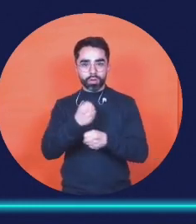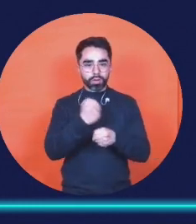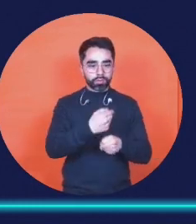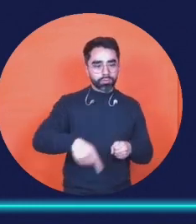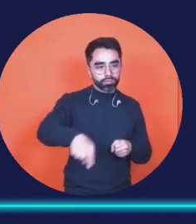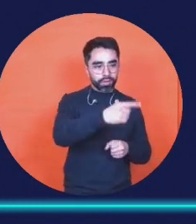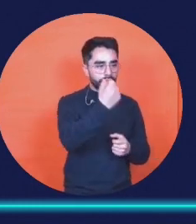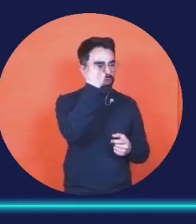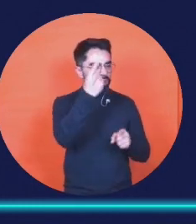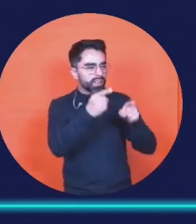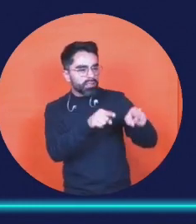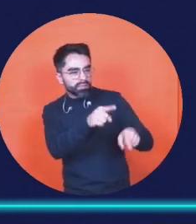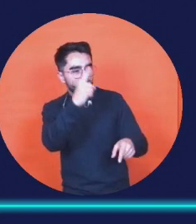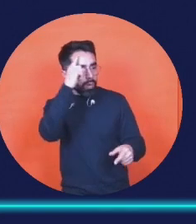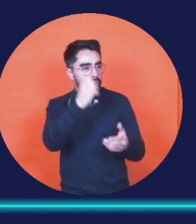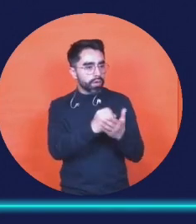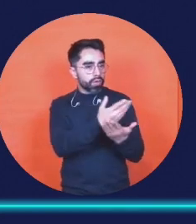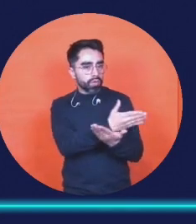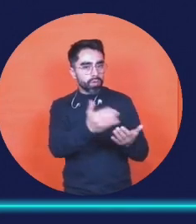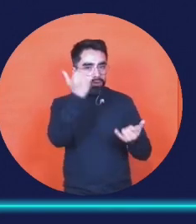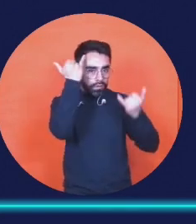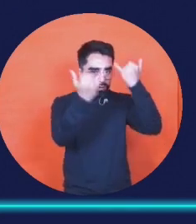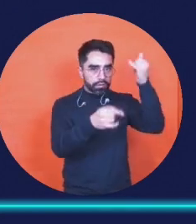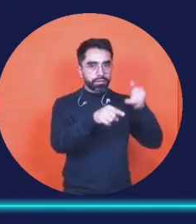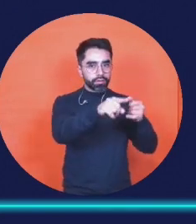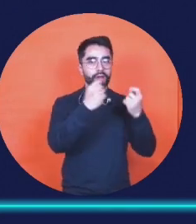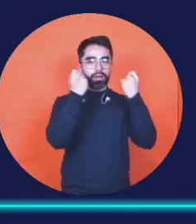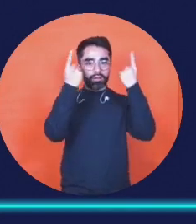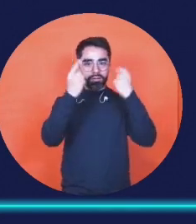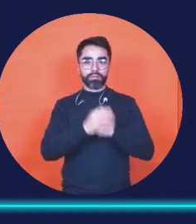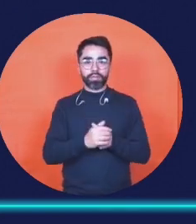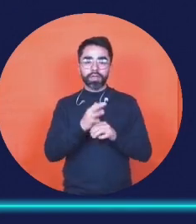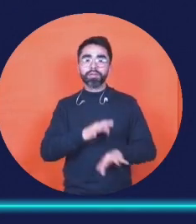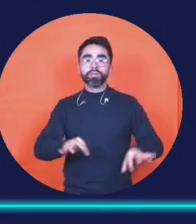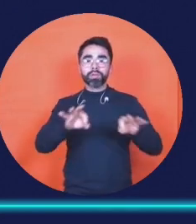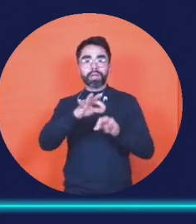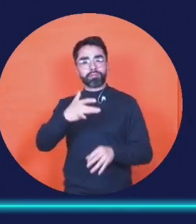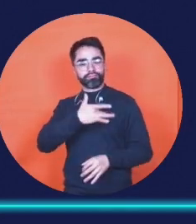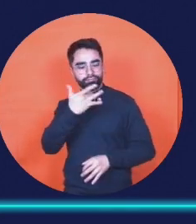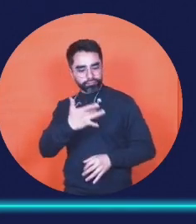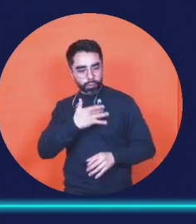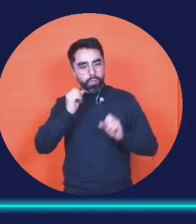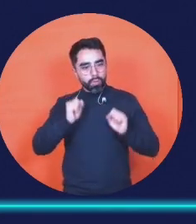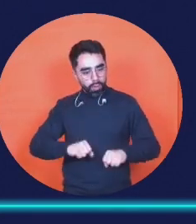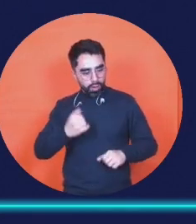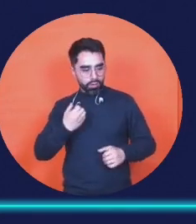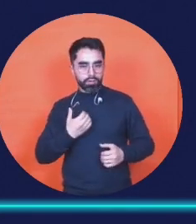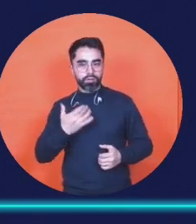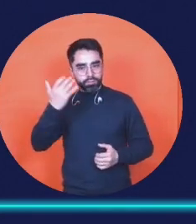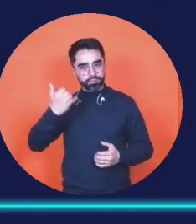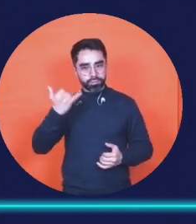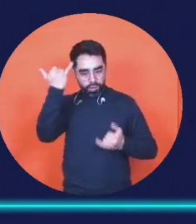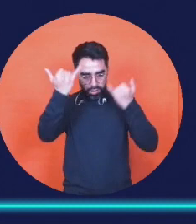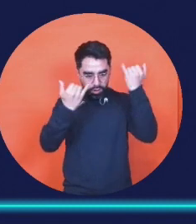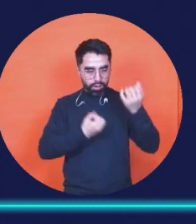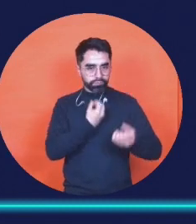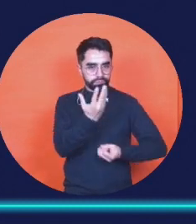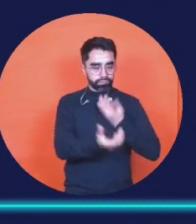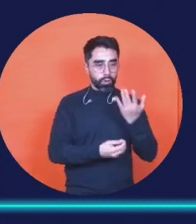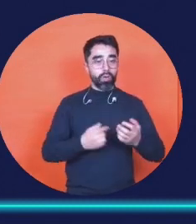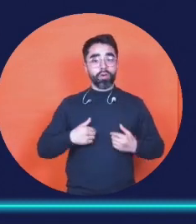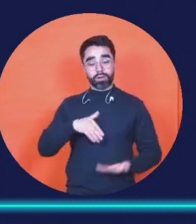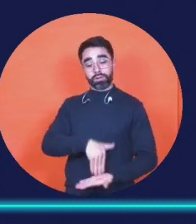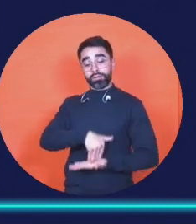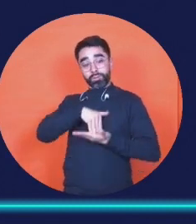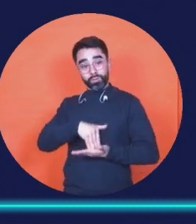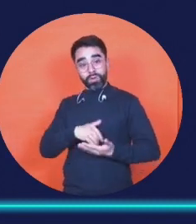posiciones de los otros. Entonces, ser uno mismo en el trabajo, sentir que se puede expresar, sentir que no necesita tener ninguna postura ni ser alguien diferente a uno